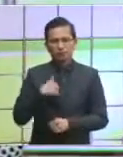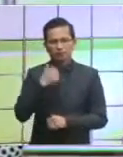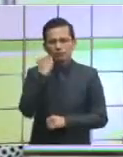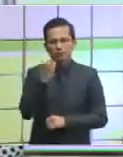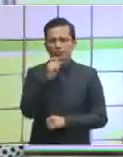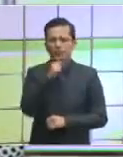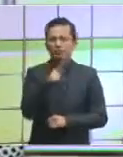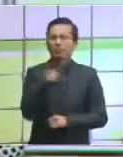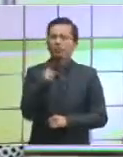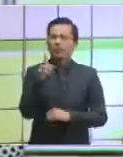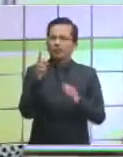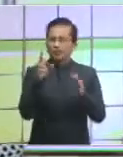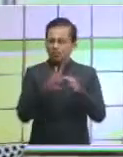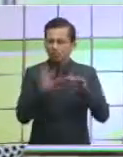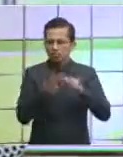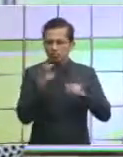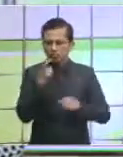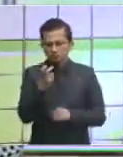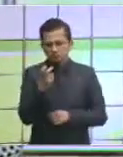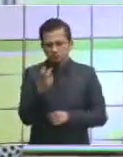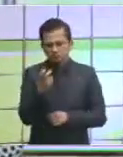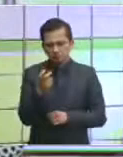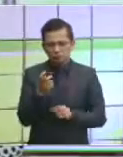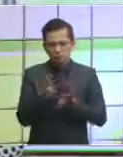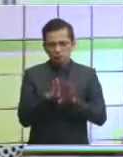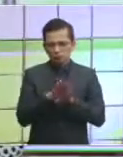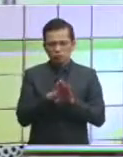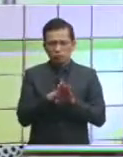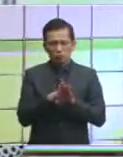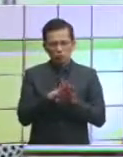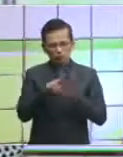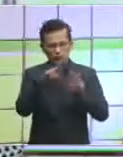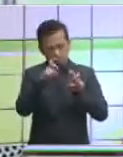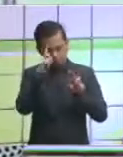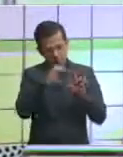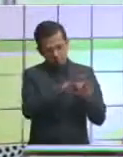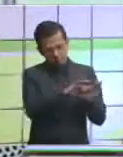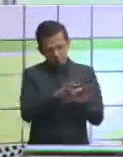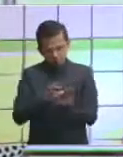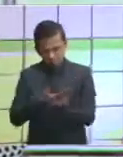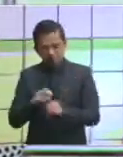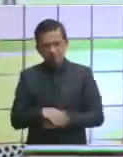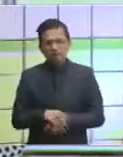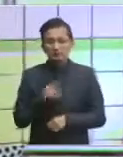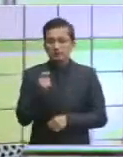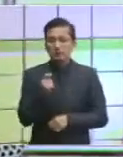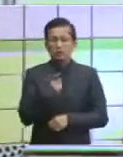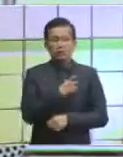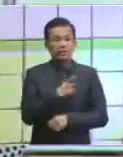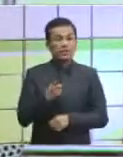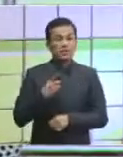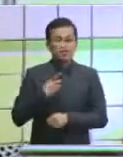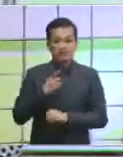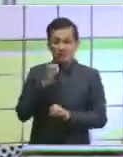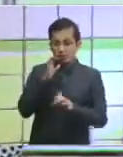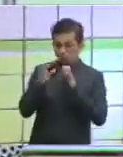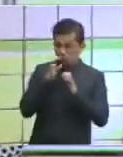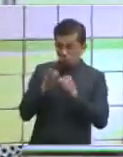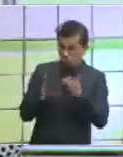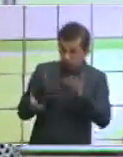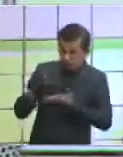transversal que se ha dicho en diversas mesas que es la necesidad de simplificar la comunicación